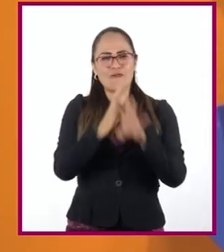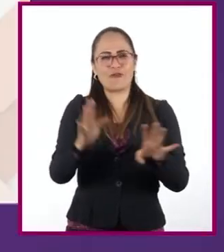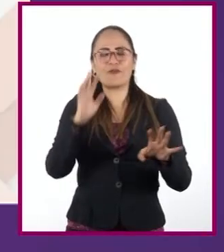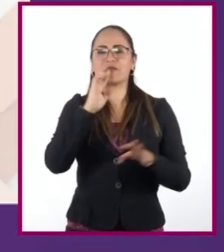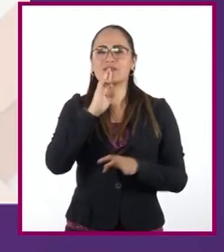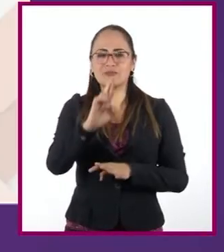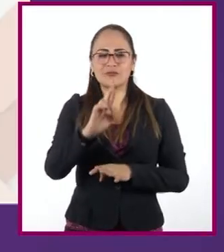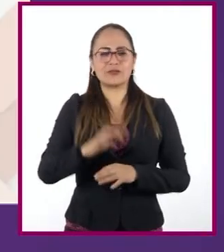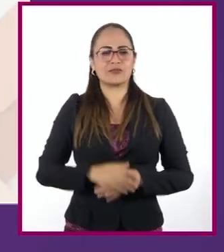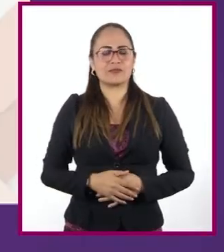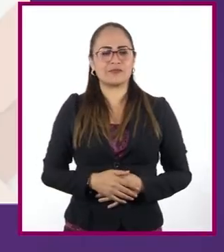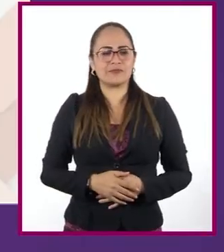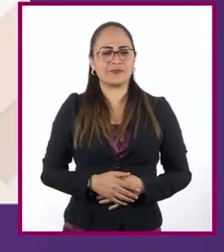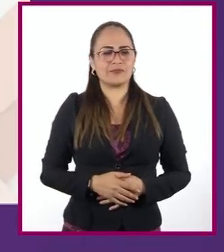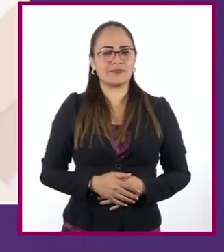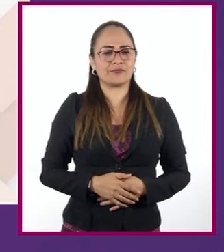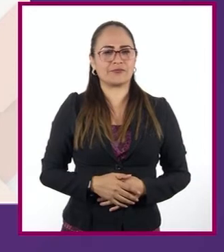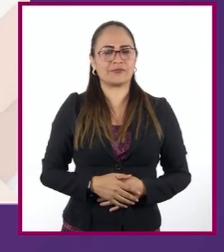resultados.